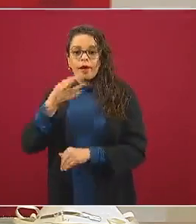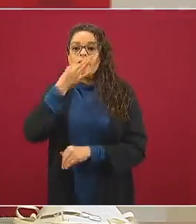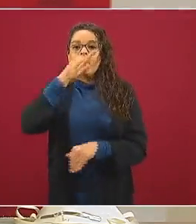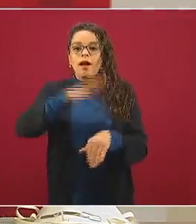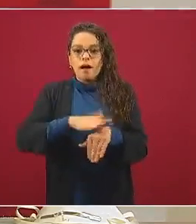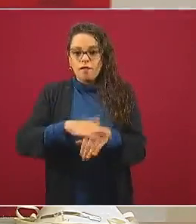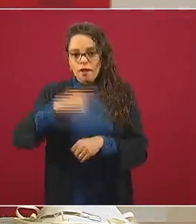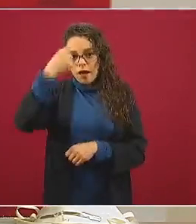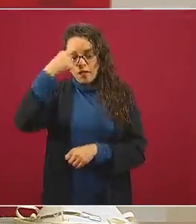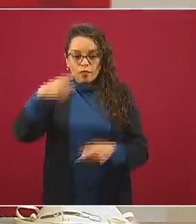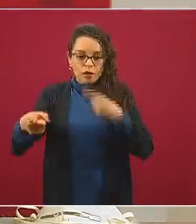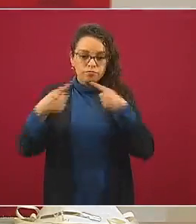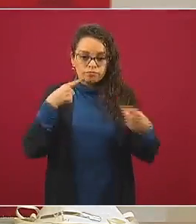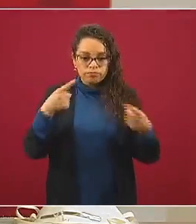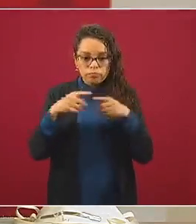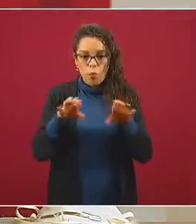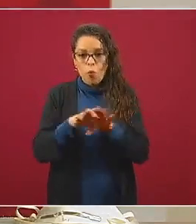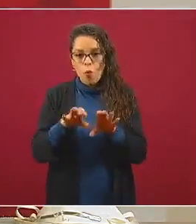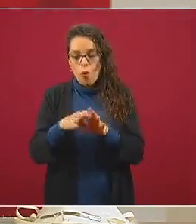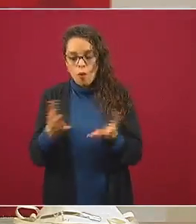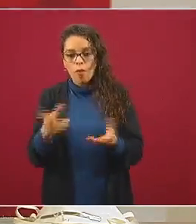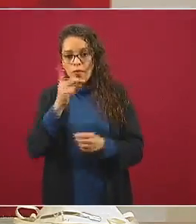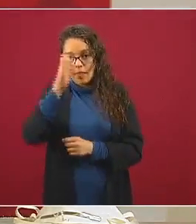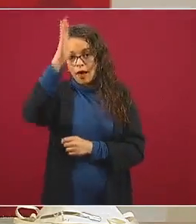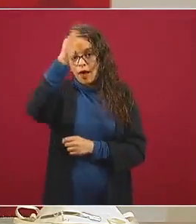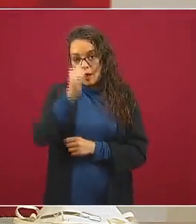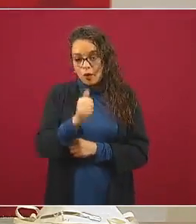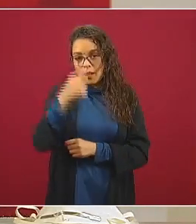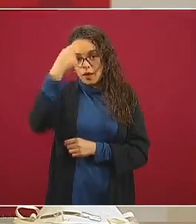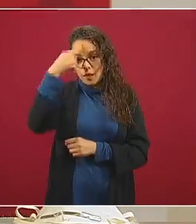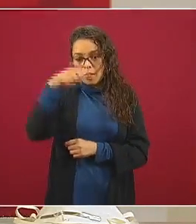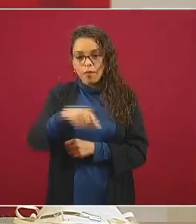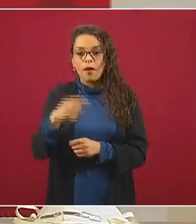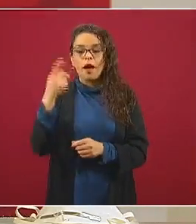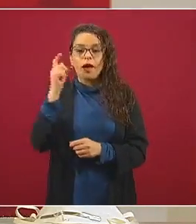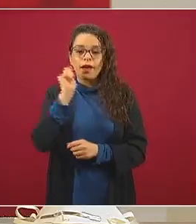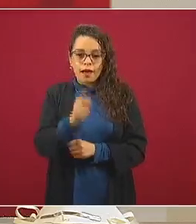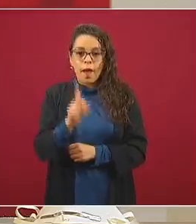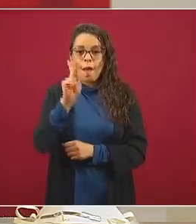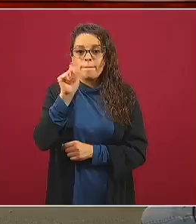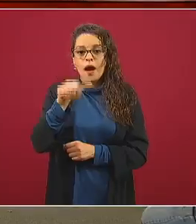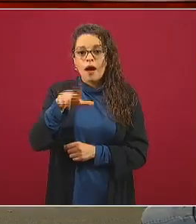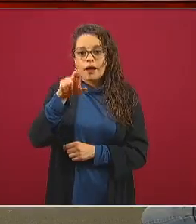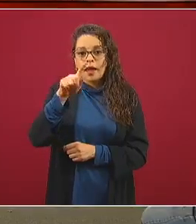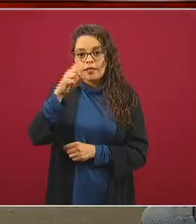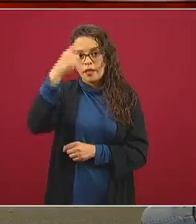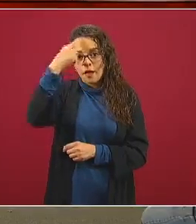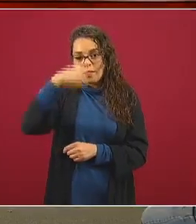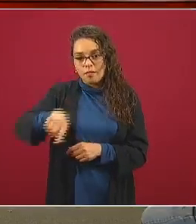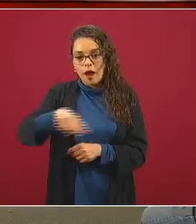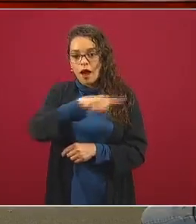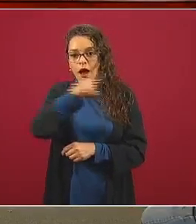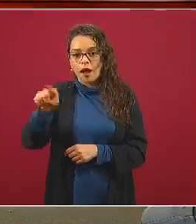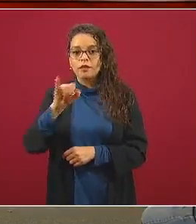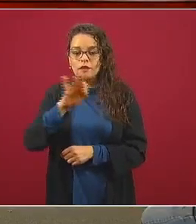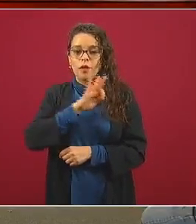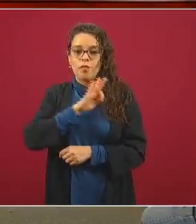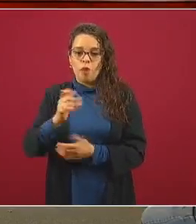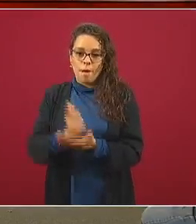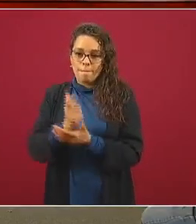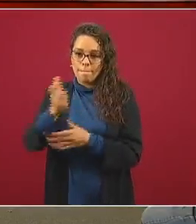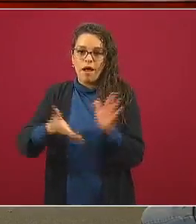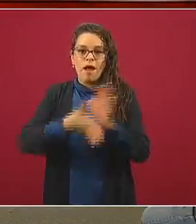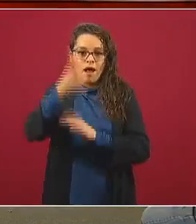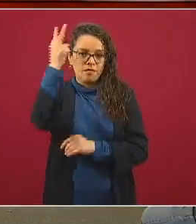los agentes de viajes y los transportistas los paquetes que se están realizando. Pero también les digo que la semana que